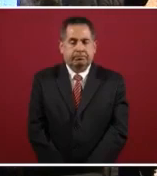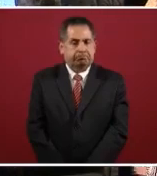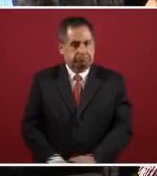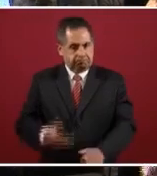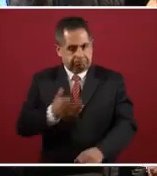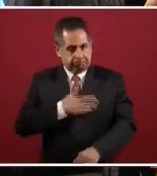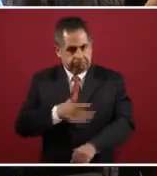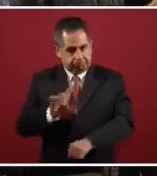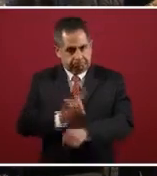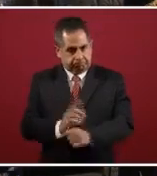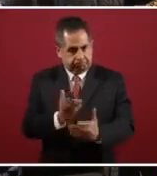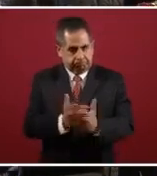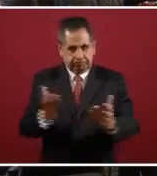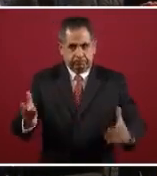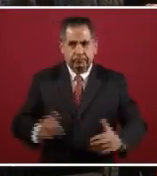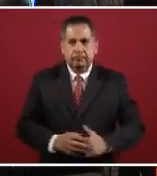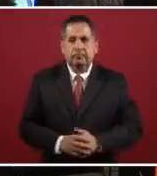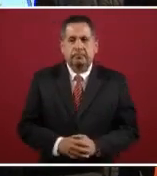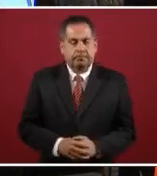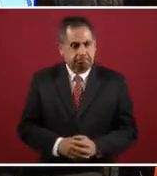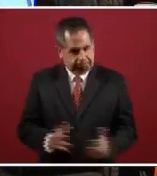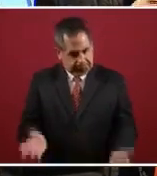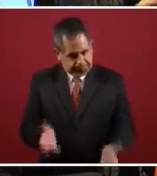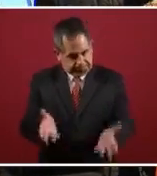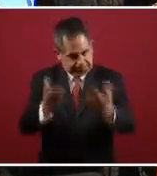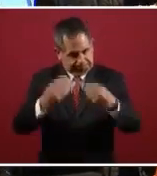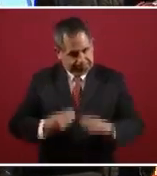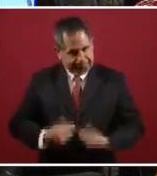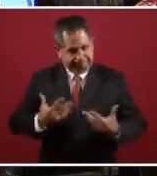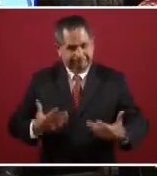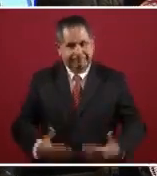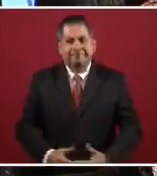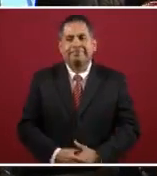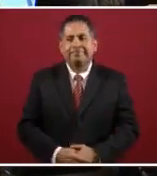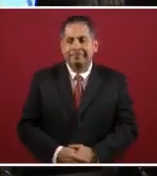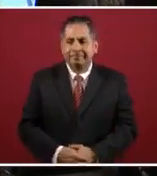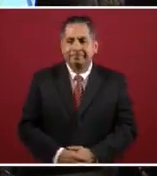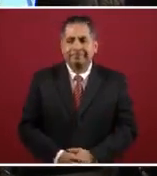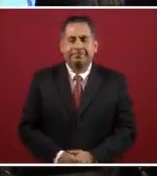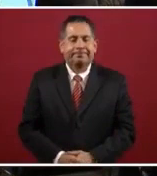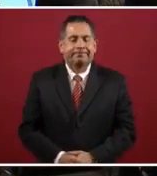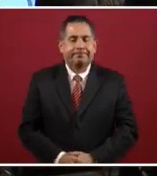Buenos días. Ánimo. Ánimo.